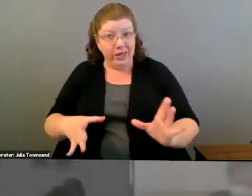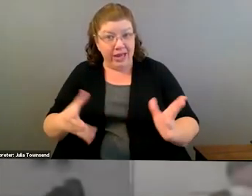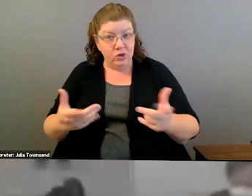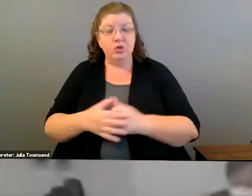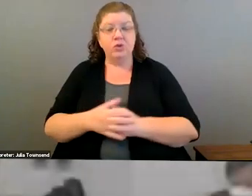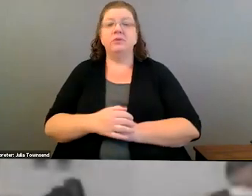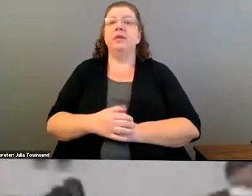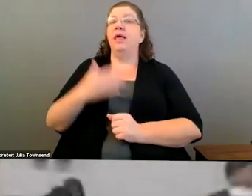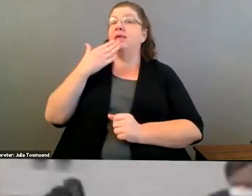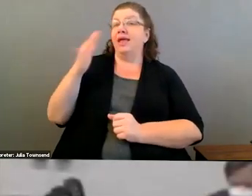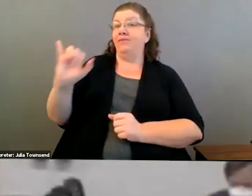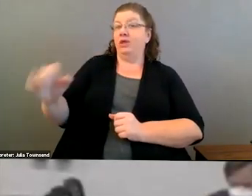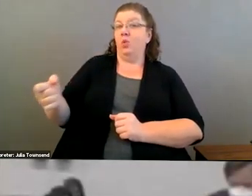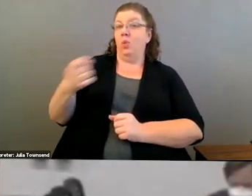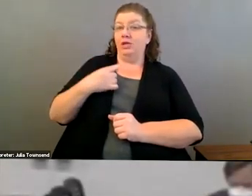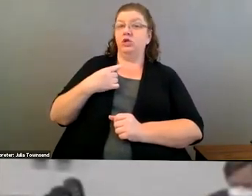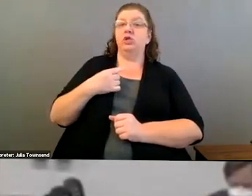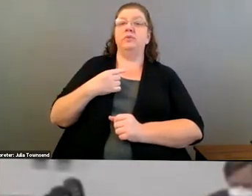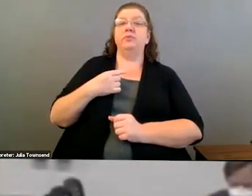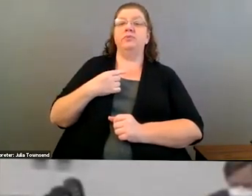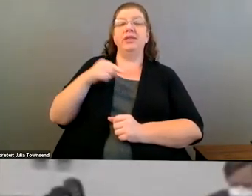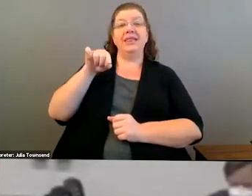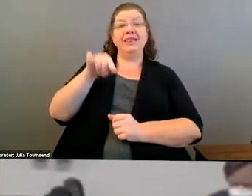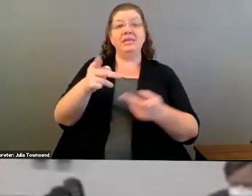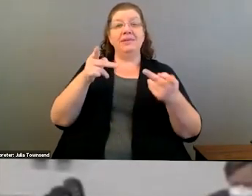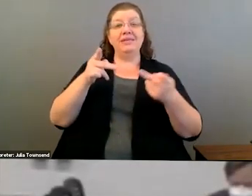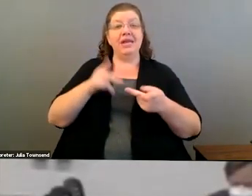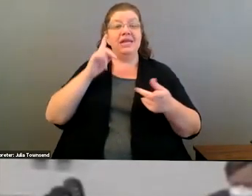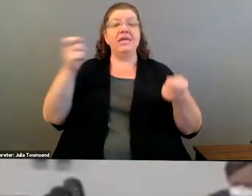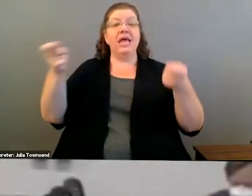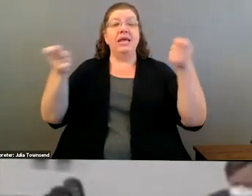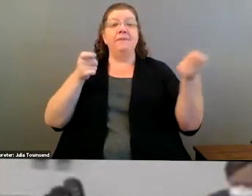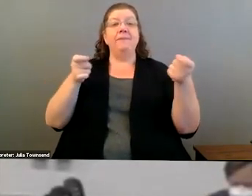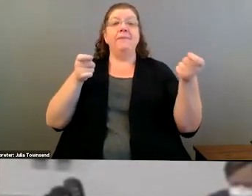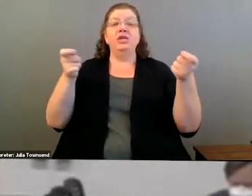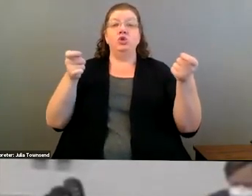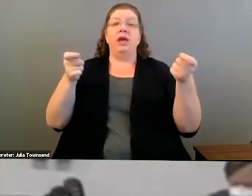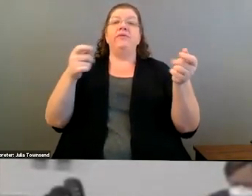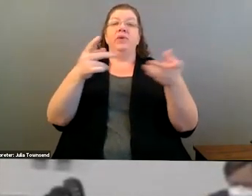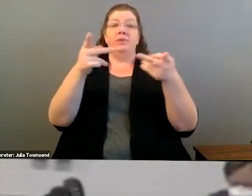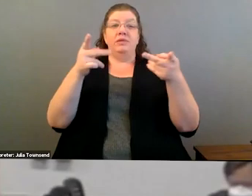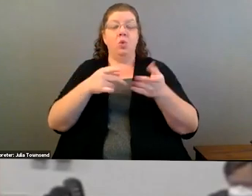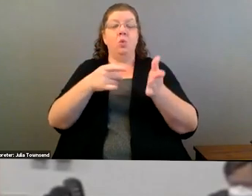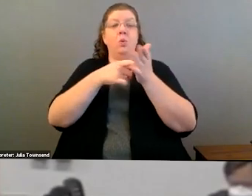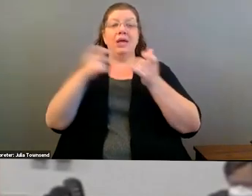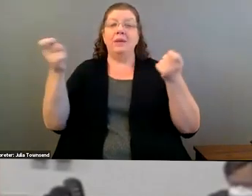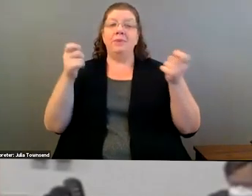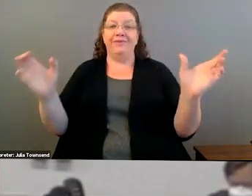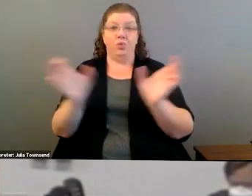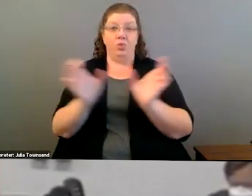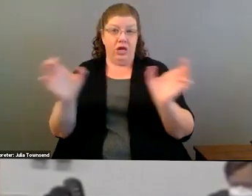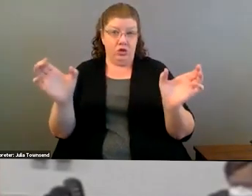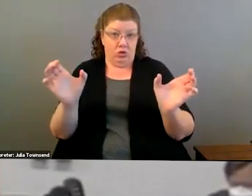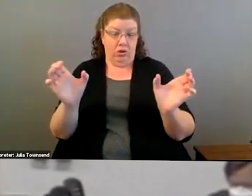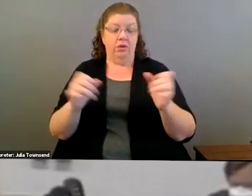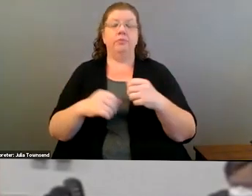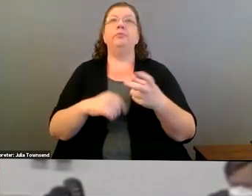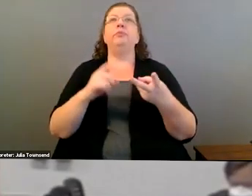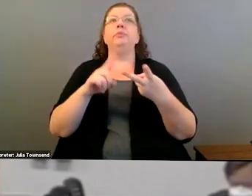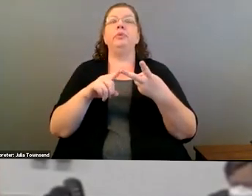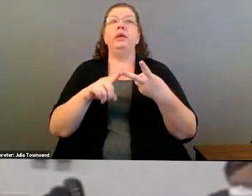gracias por esta pregunta este cargo en particular es un cargo administrativo que requiere credenciales administrativas